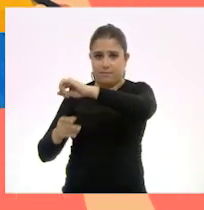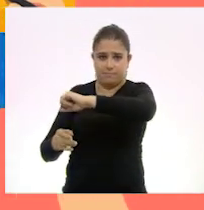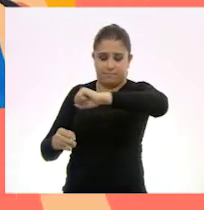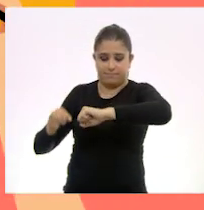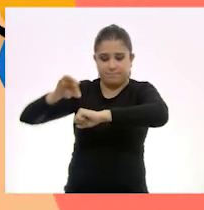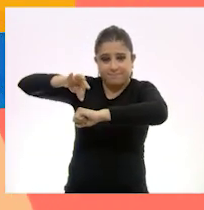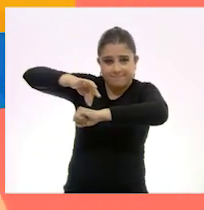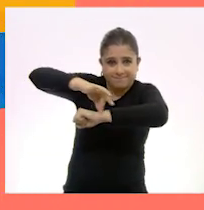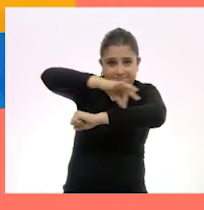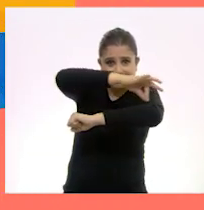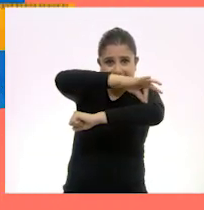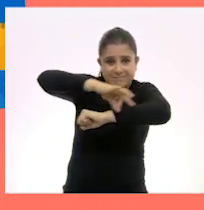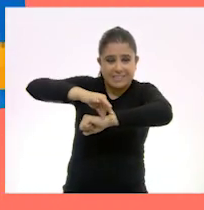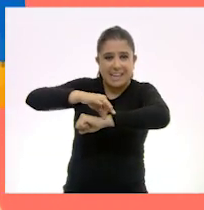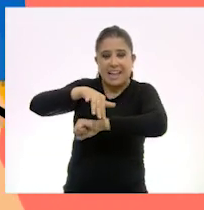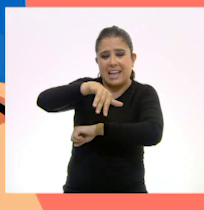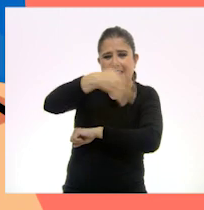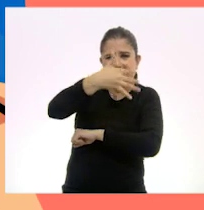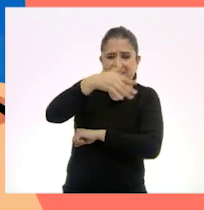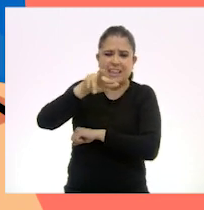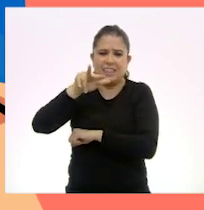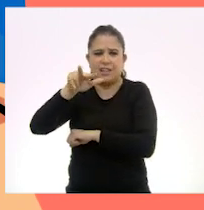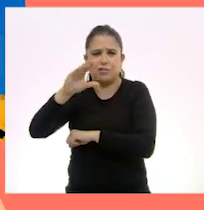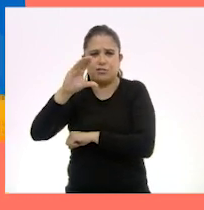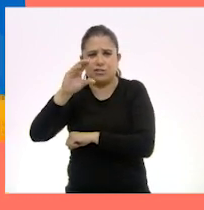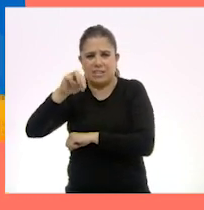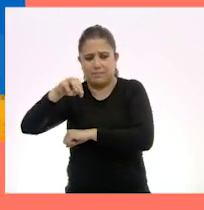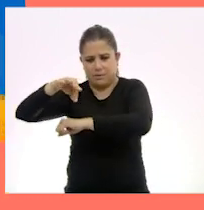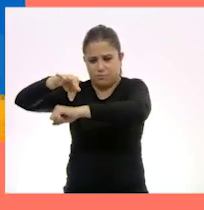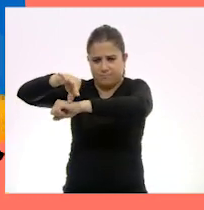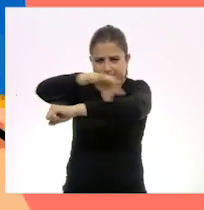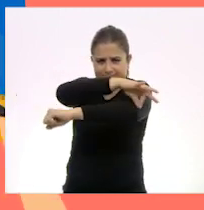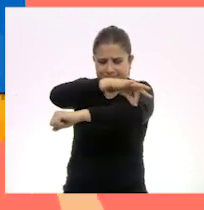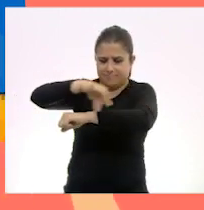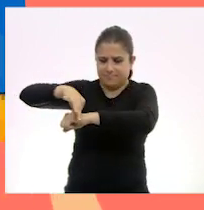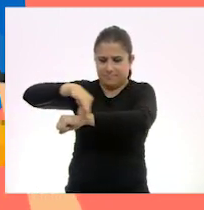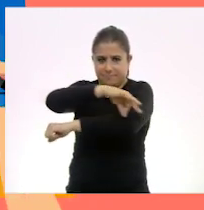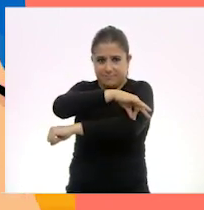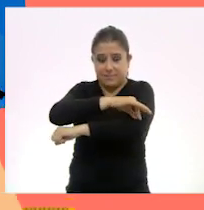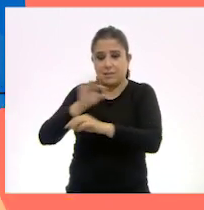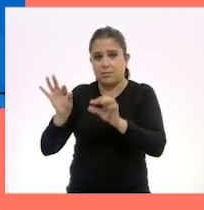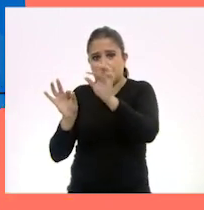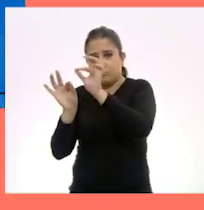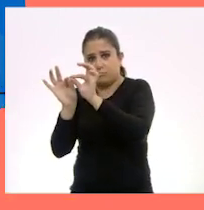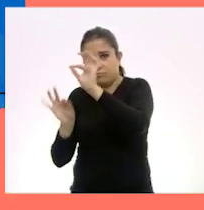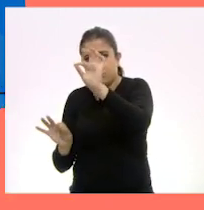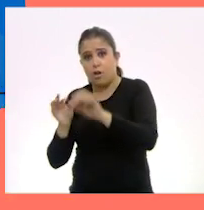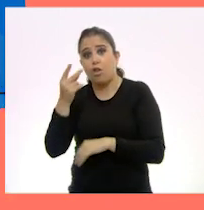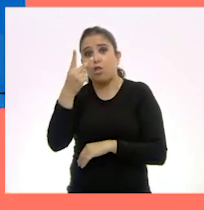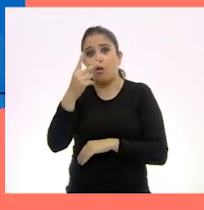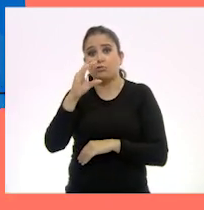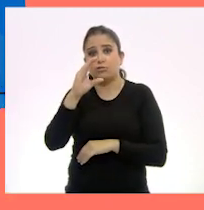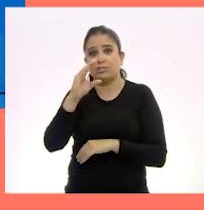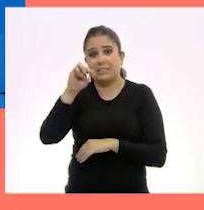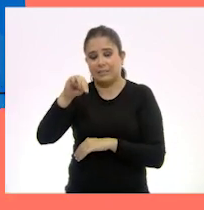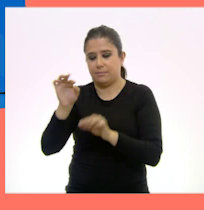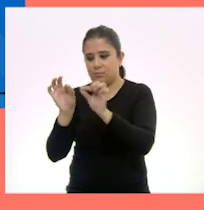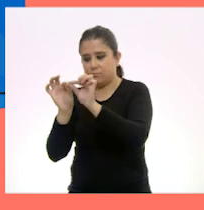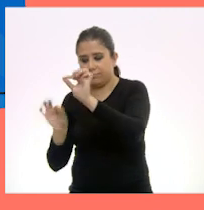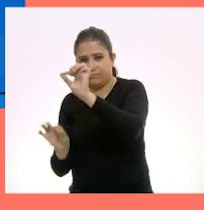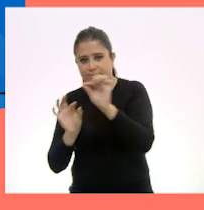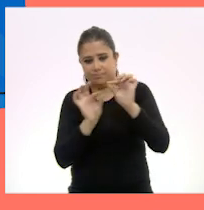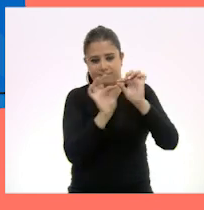el plumón o la pluma de 15 a 18 centímetros de largo de un lado, dejando un margen de